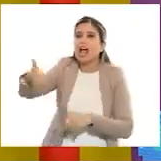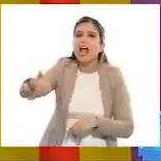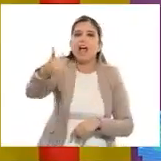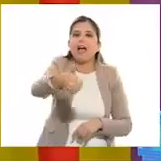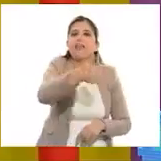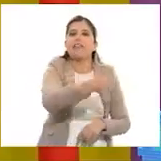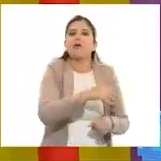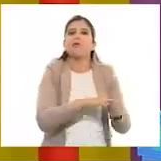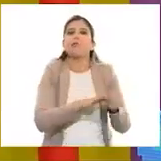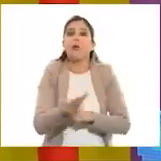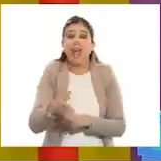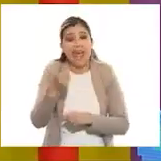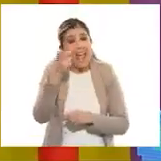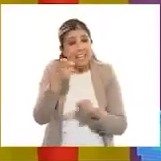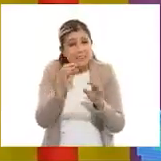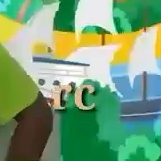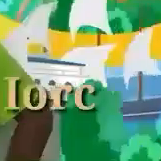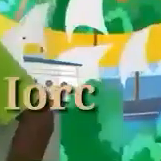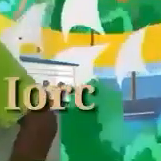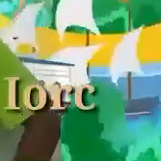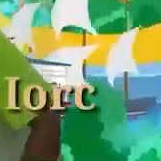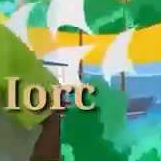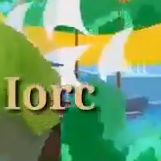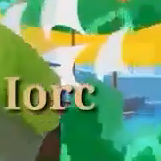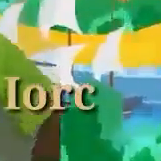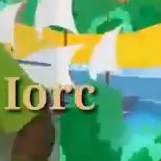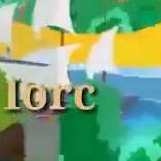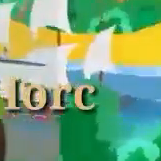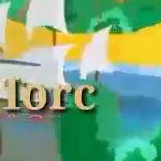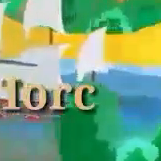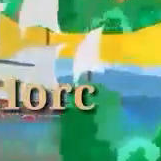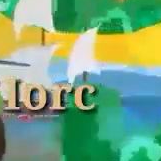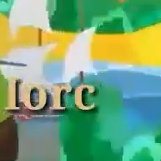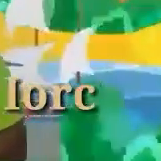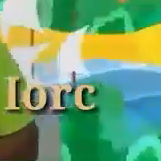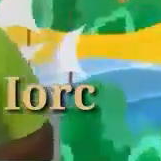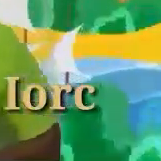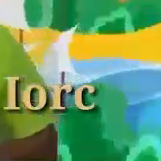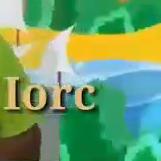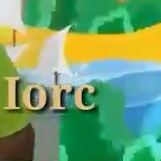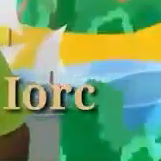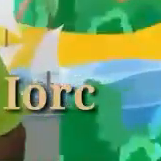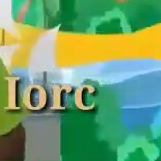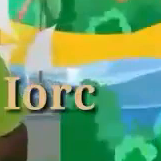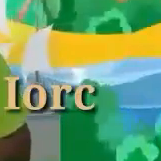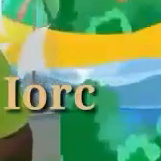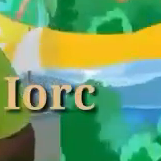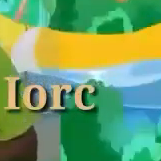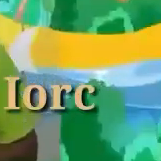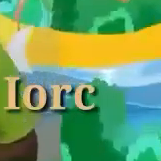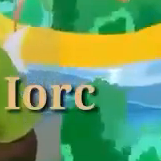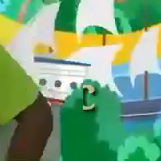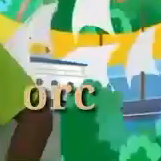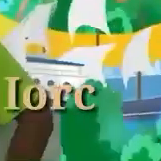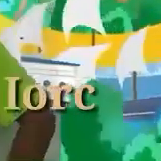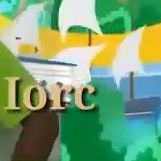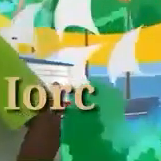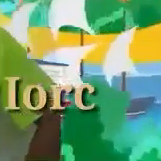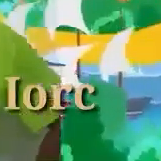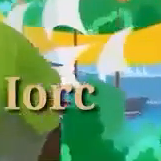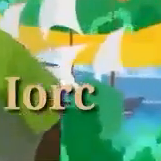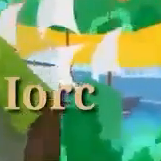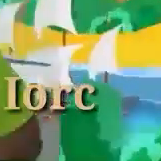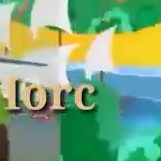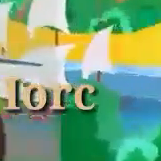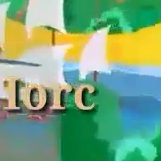uno. Y es muy importante que cuando estamos en... Hola, ¿cómo estás? Bienvenido a mi canal. En este canal podrás encontrar clases de educación. Hola,